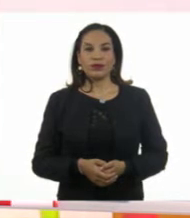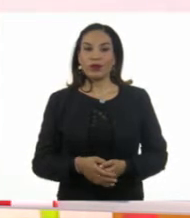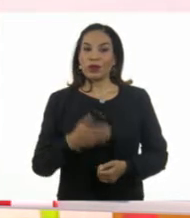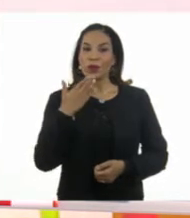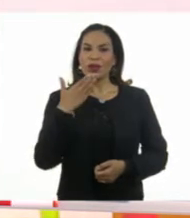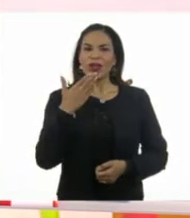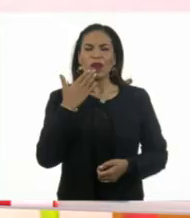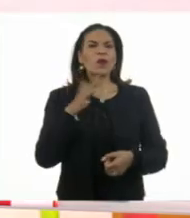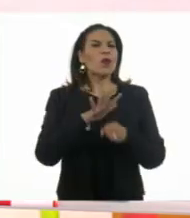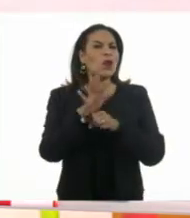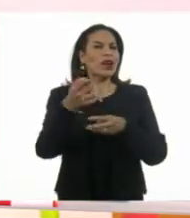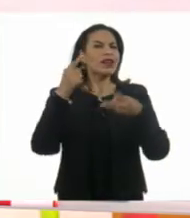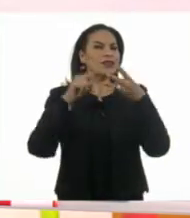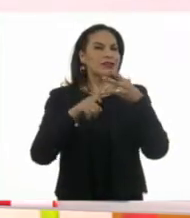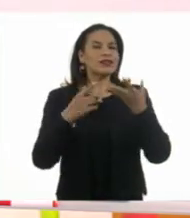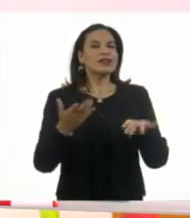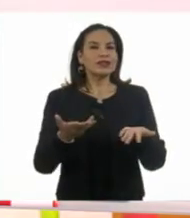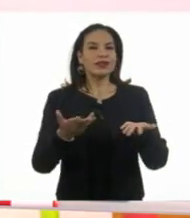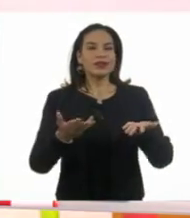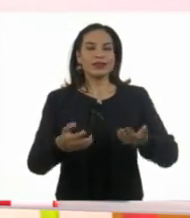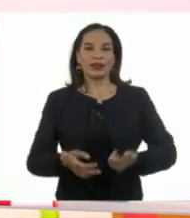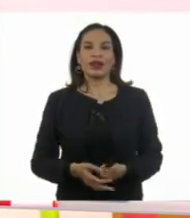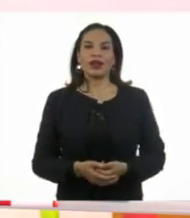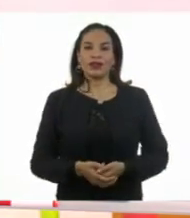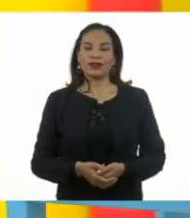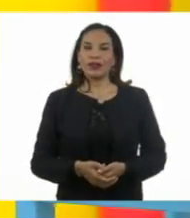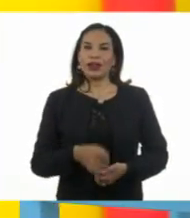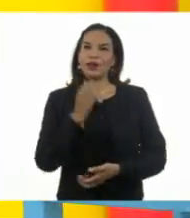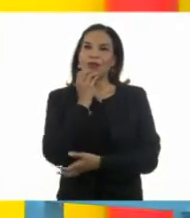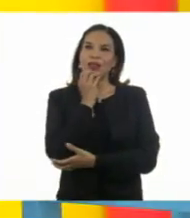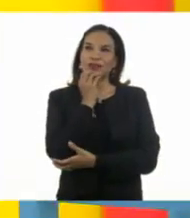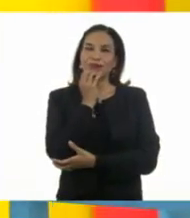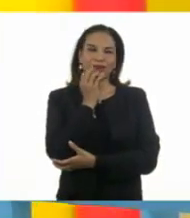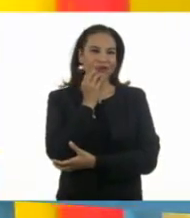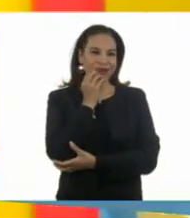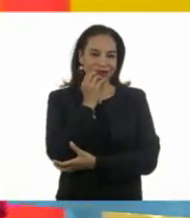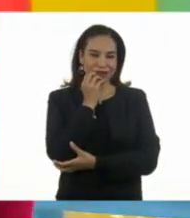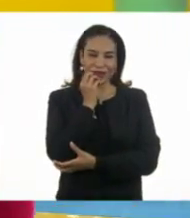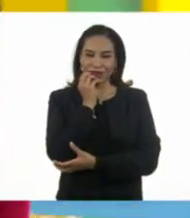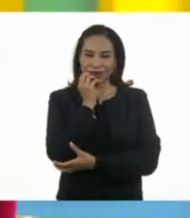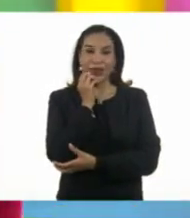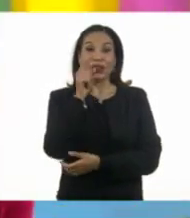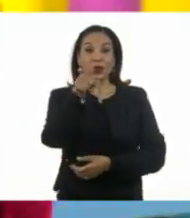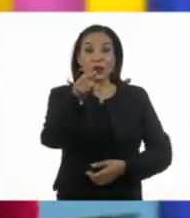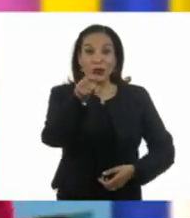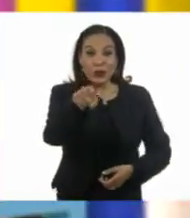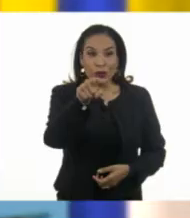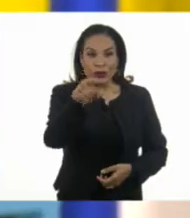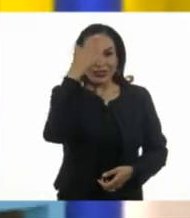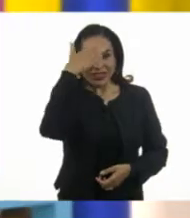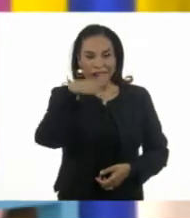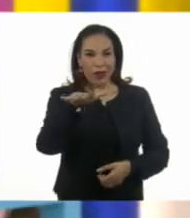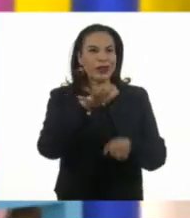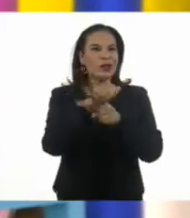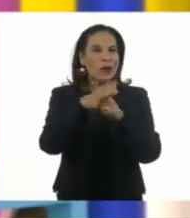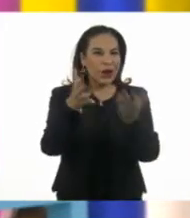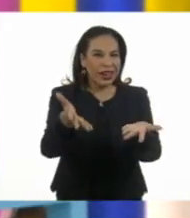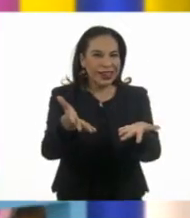Bien, ¿cuál es la que sigue? La que sigue es... A ver, se me hace que... Tú, tú sabes cuál